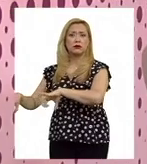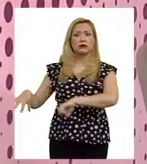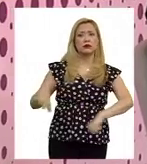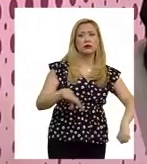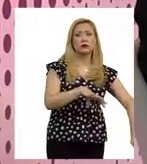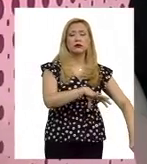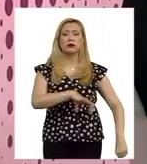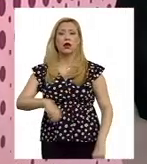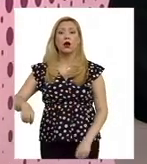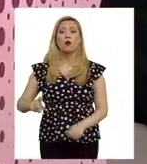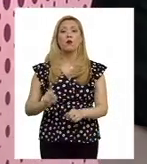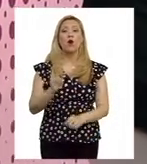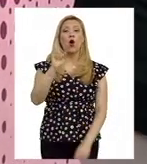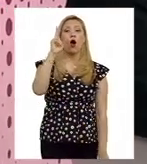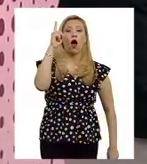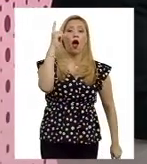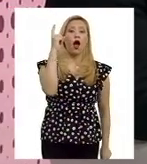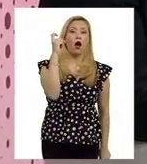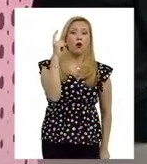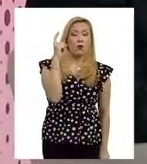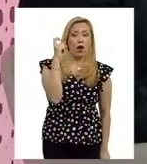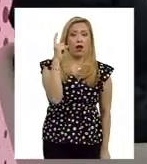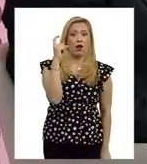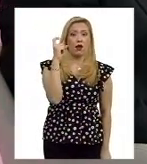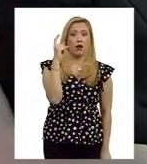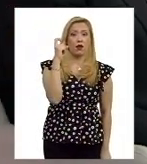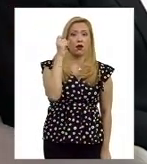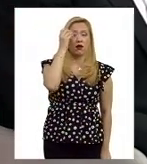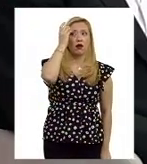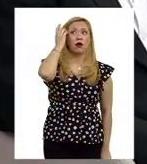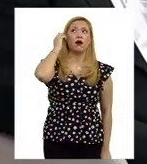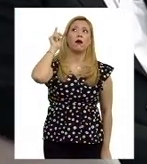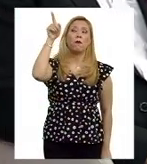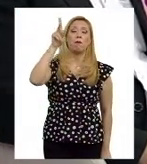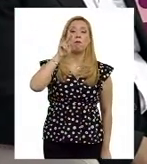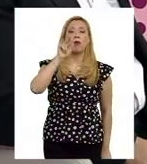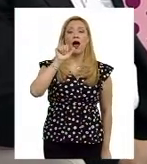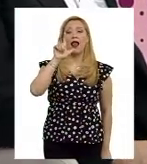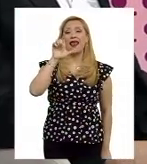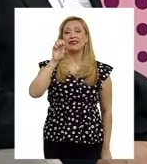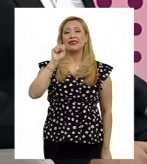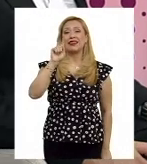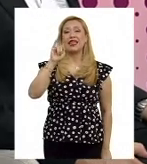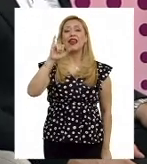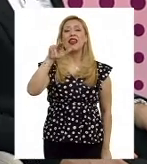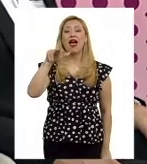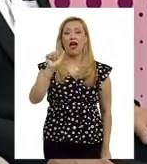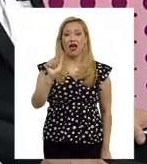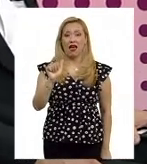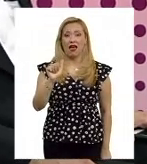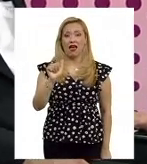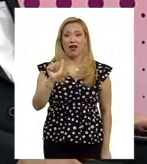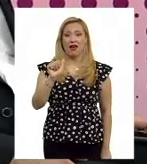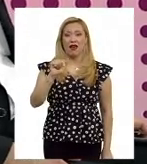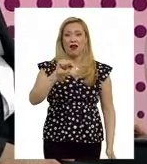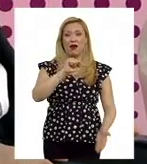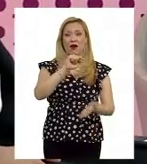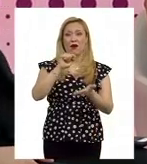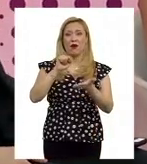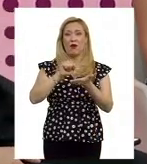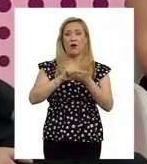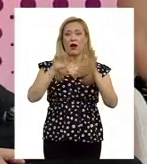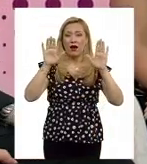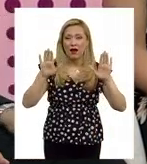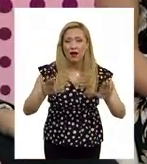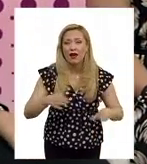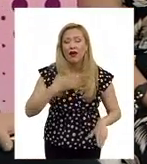ya está presente. Me parece que entre Israel y Palestina también hay un parámetro por el control del agua,